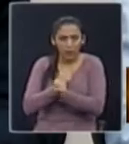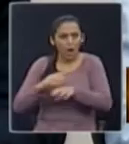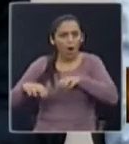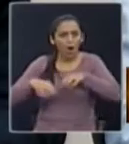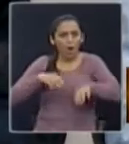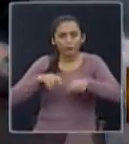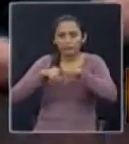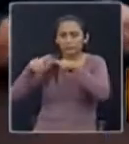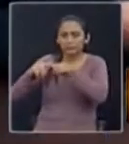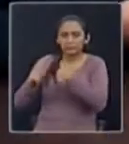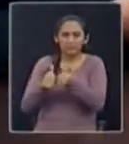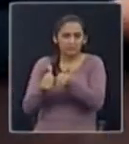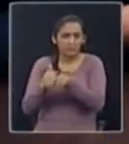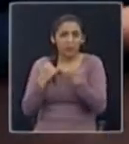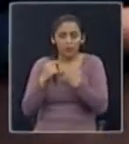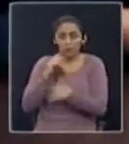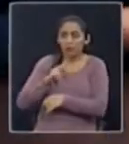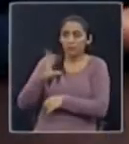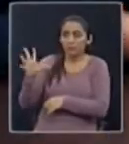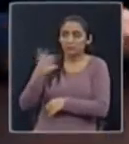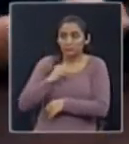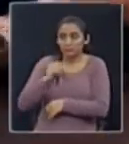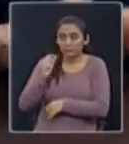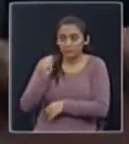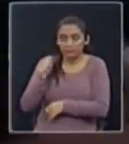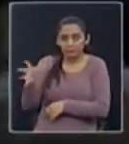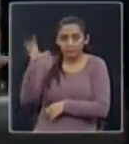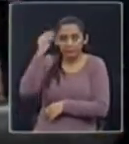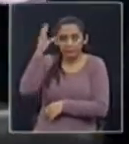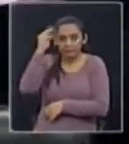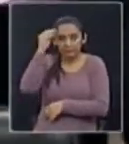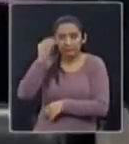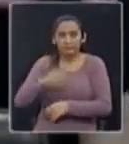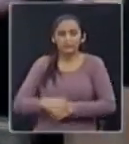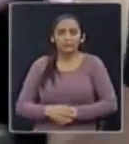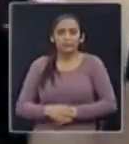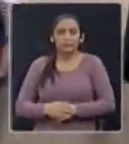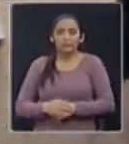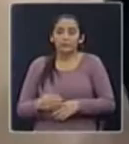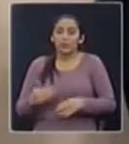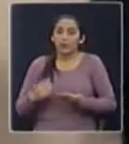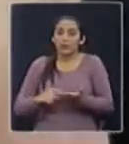prácticas municipales. Al término de la reunión nos señalaron en qué temas trabajarán en